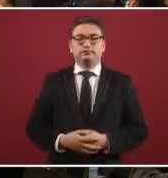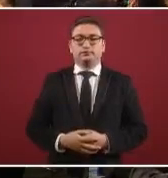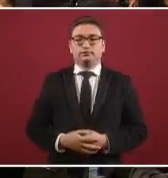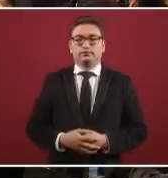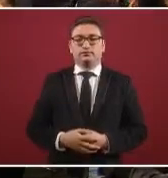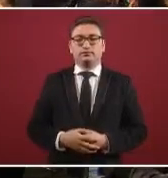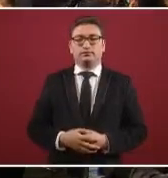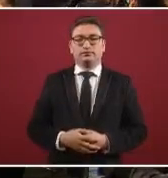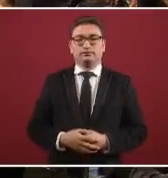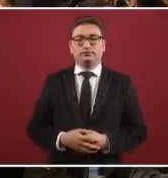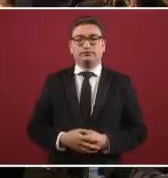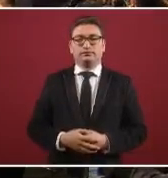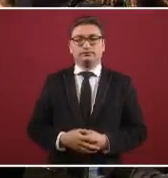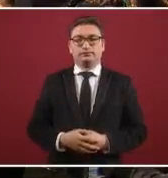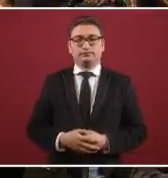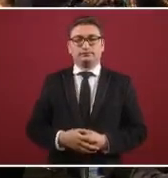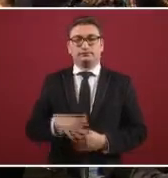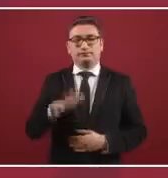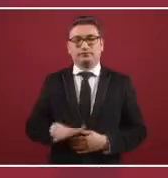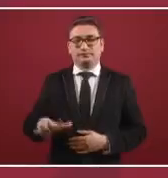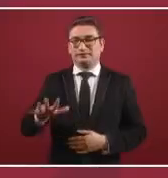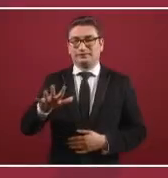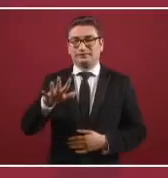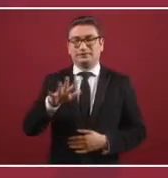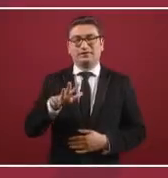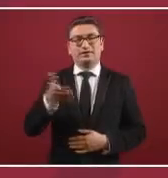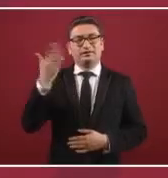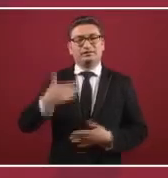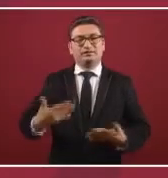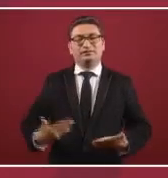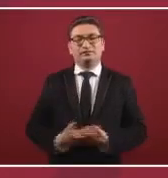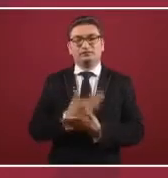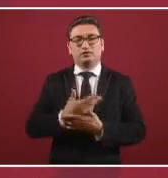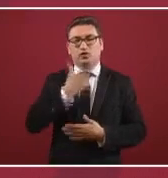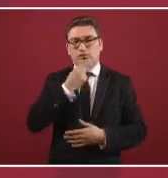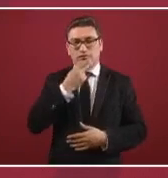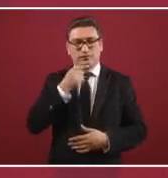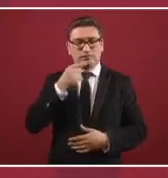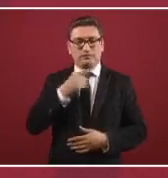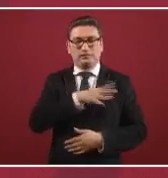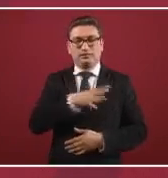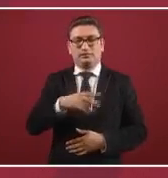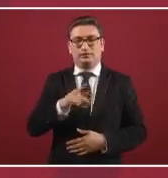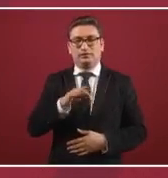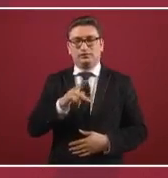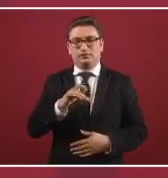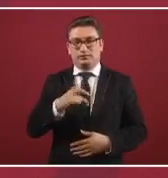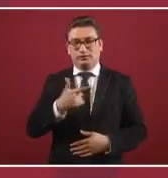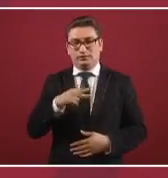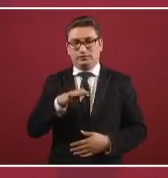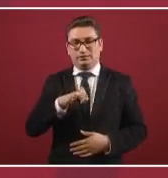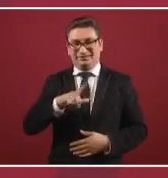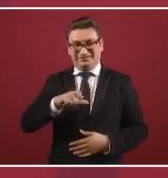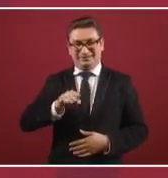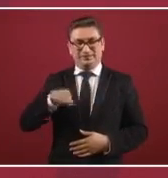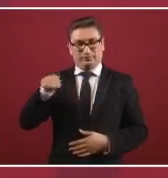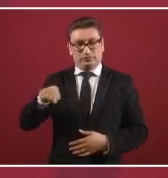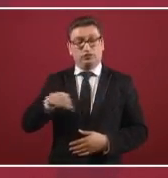La tierra del general Felipe Ángeles. Vamos a continuar con